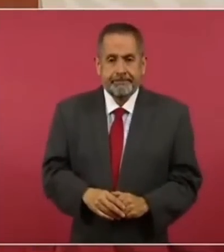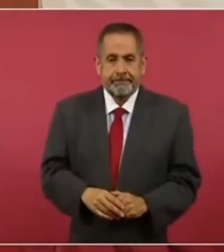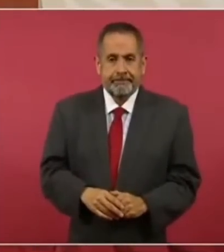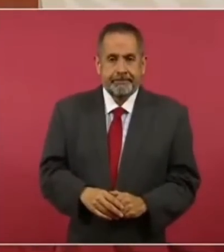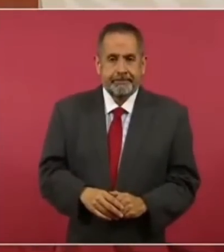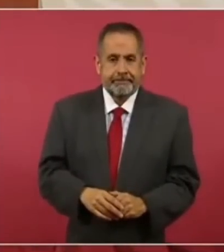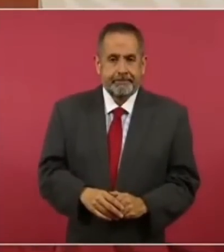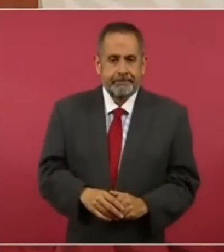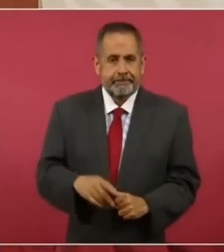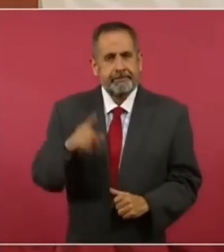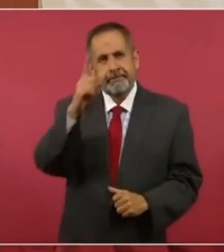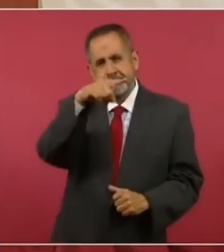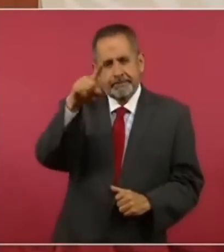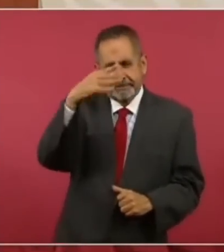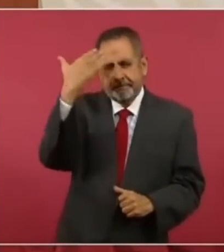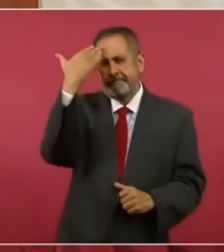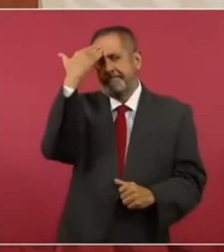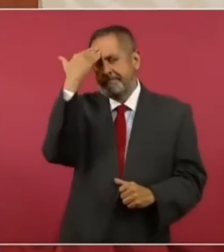Y ellos van a saber,